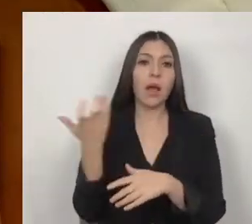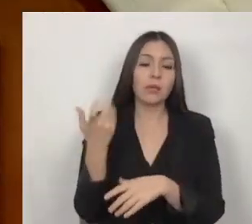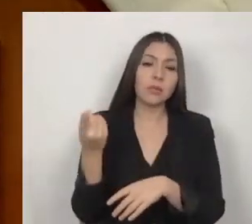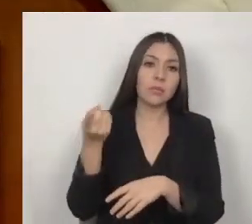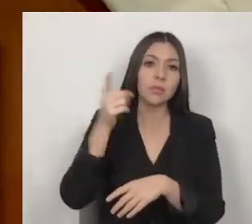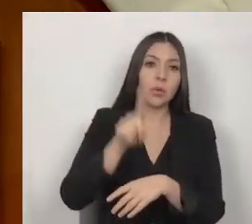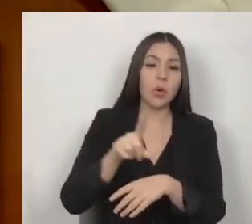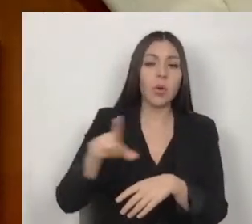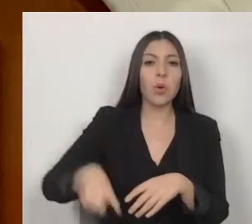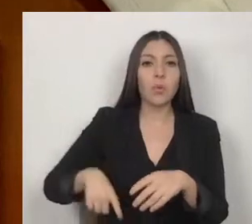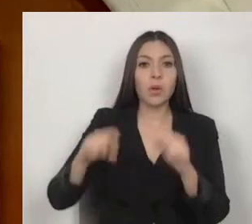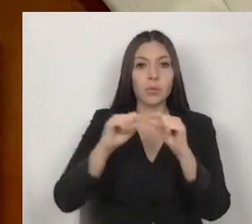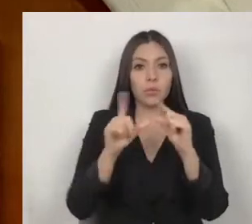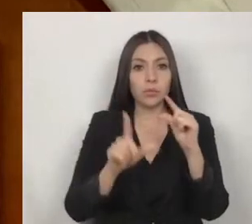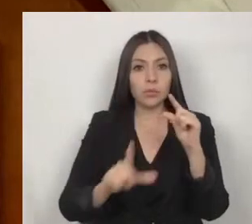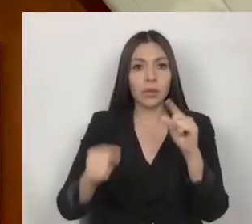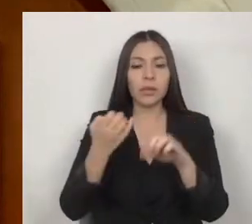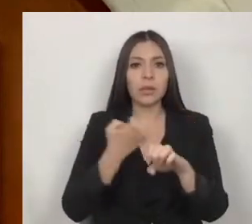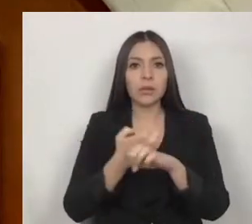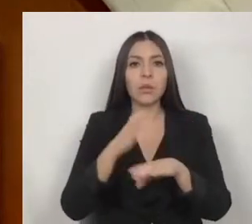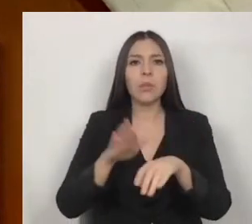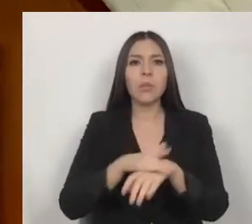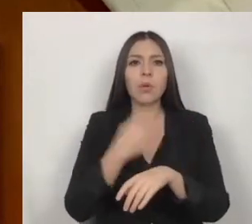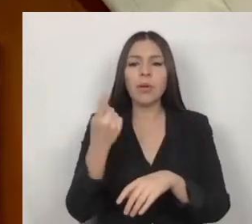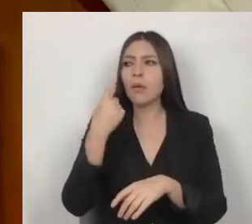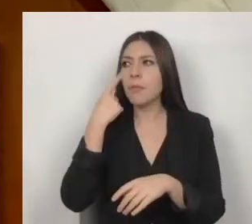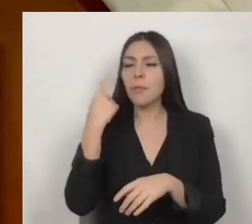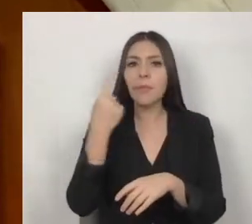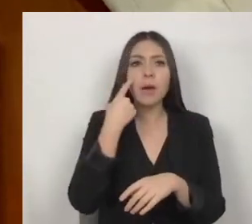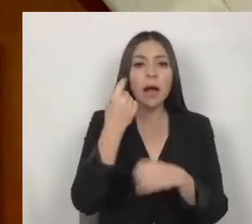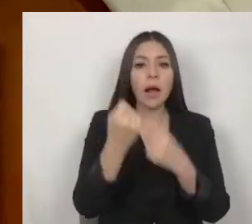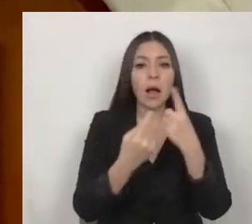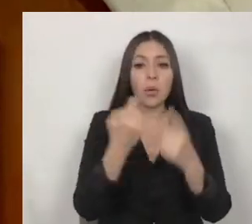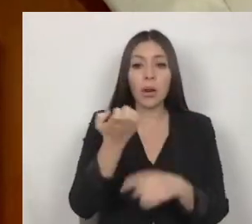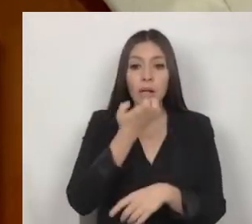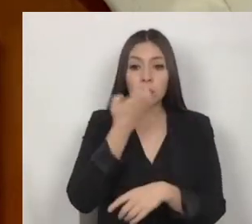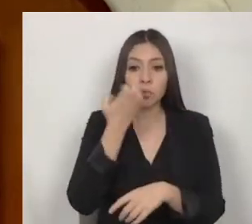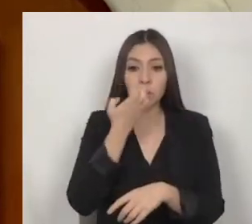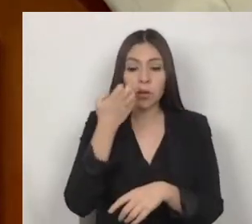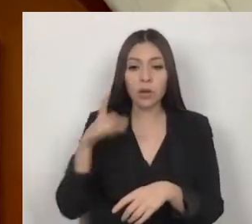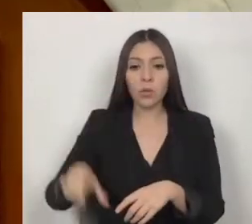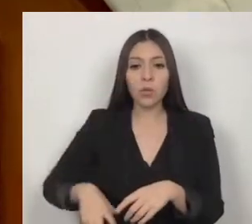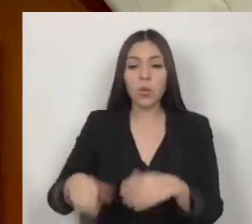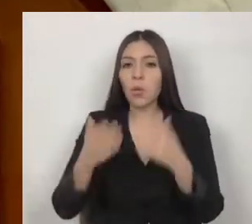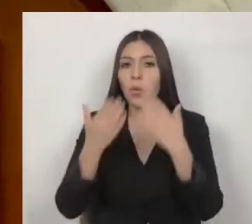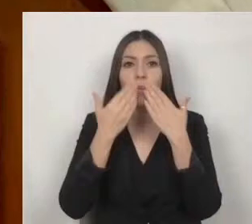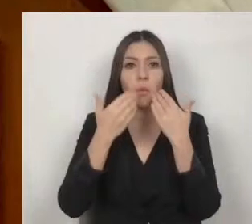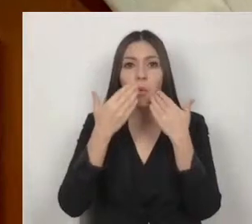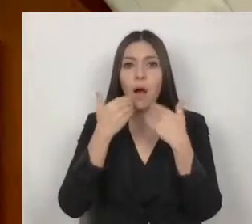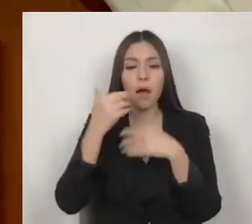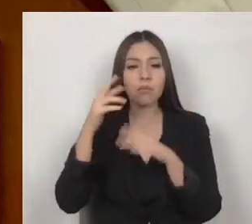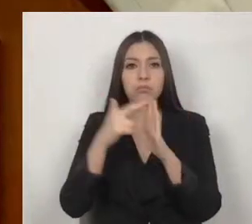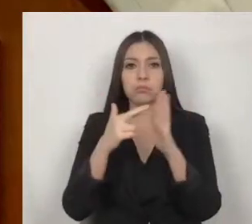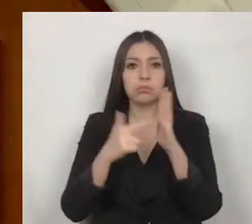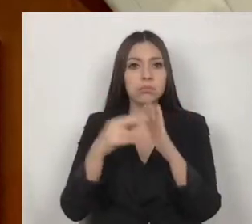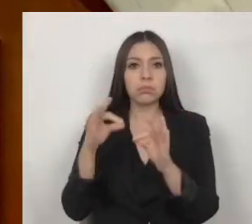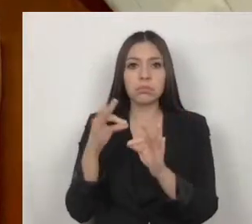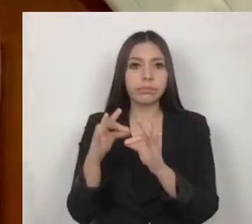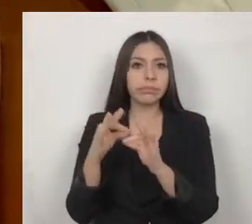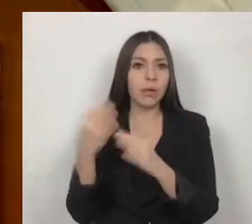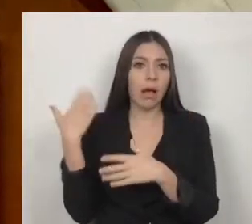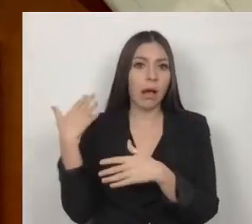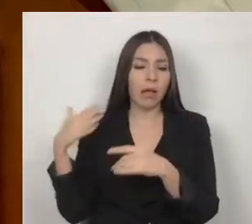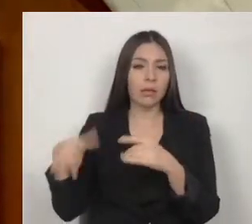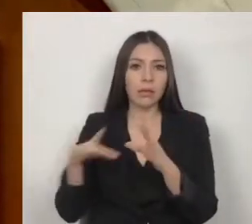ya que actualmente se han observado que algunas de las escuelas privadas no cumplen con lo antes señalado y es prioritario evitar